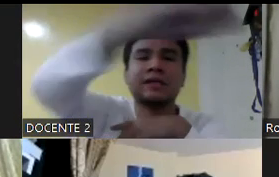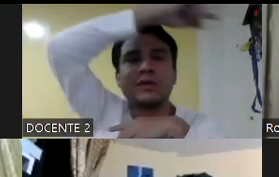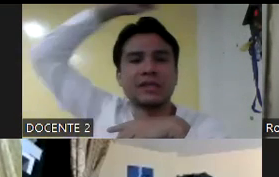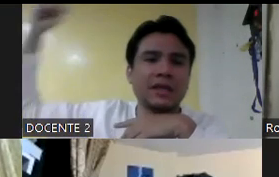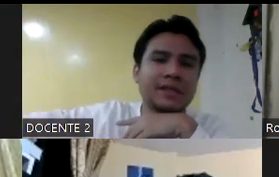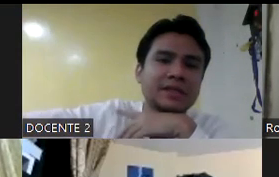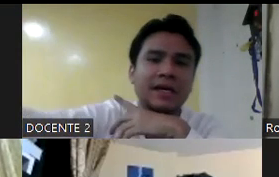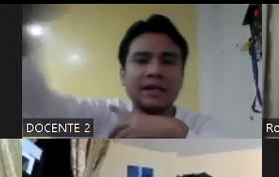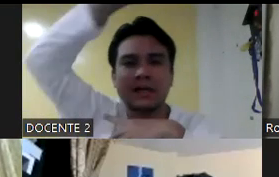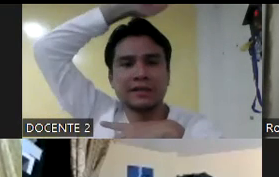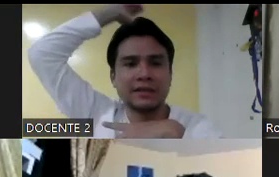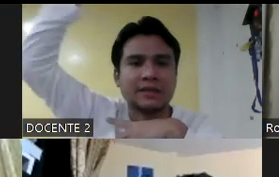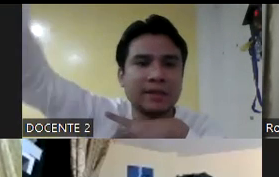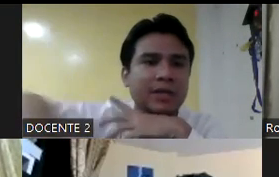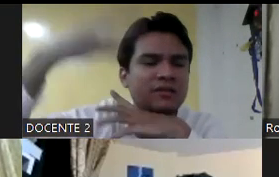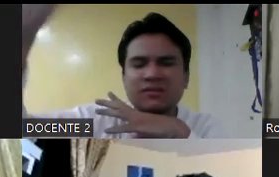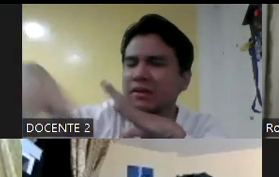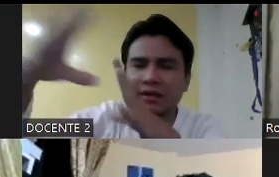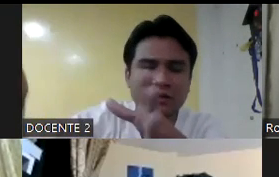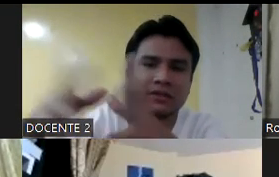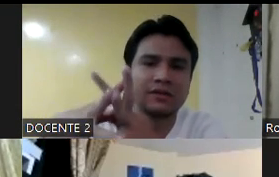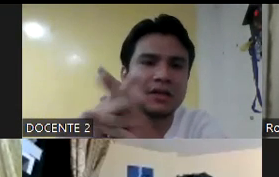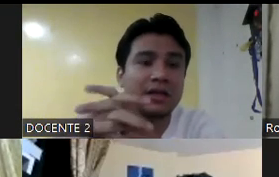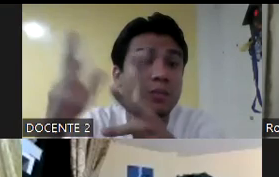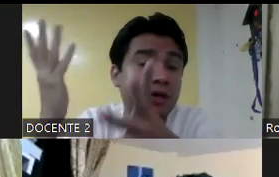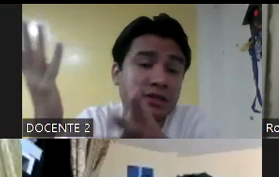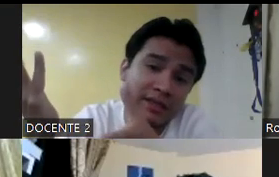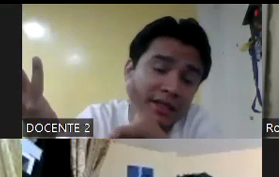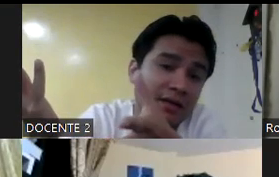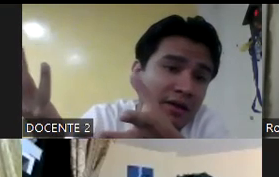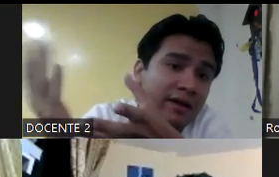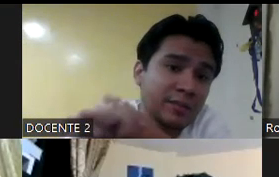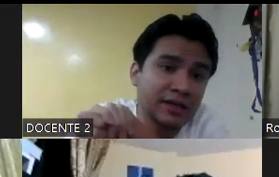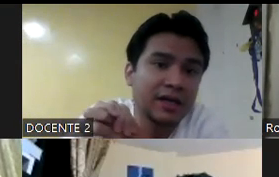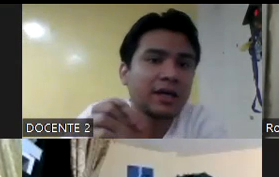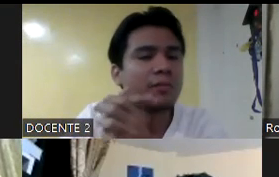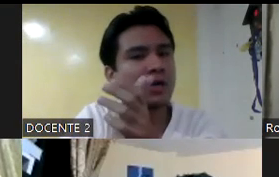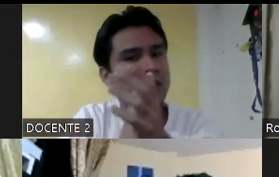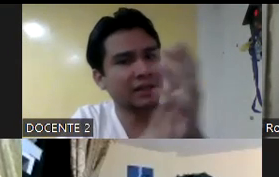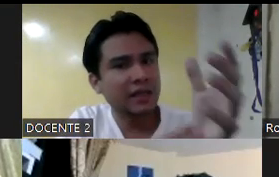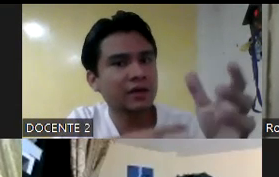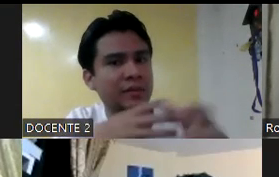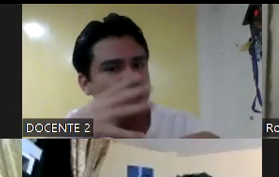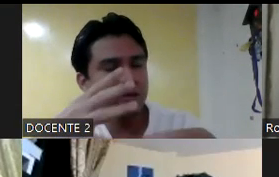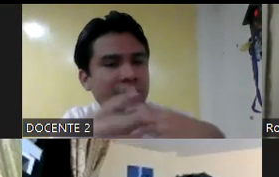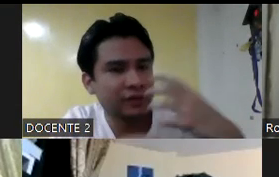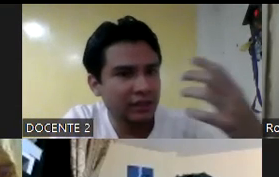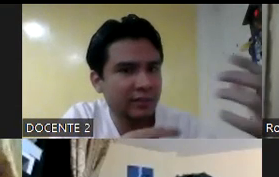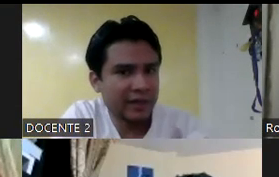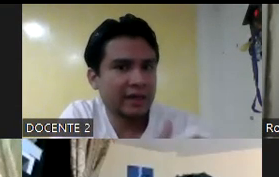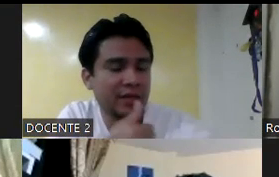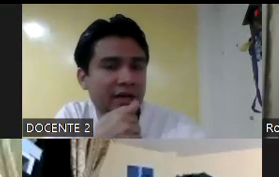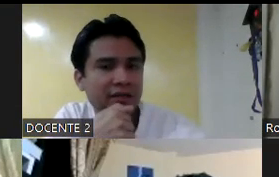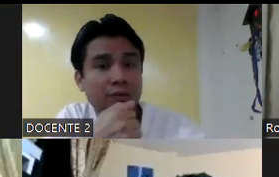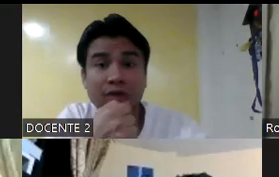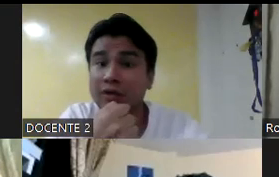10 vueltas a la manzana, les hacen hacer zapitos o cualquier cosa, ¿no? Y por eso ya sé que le duele la pierna. Voy a tratar de conversar con el docente